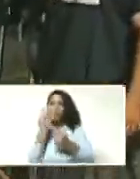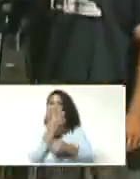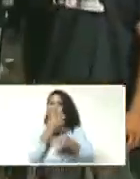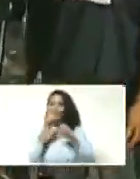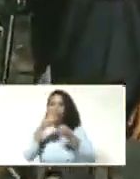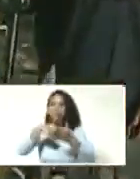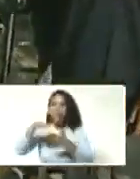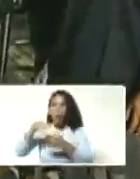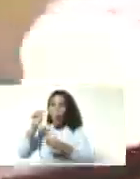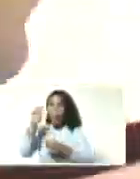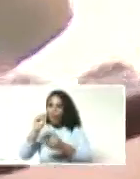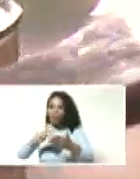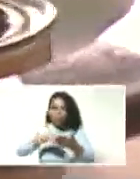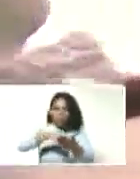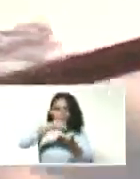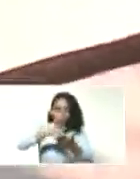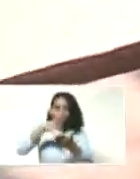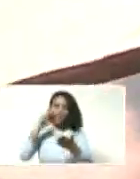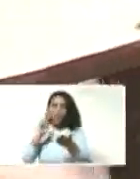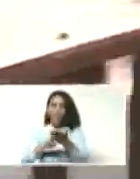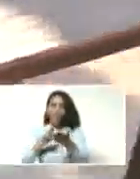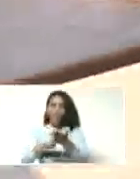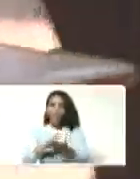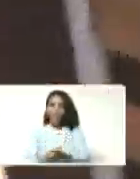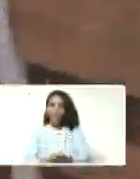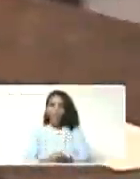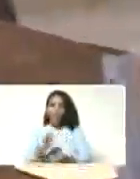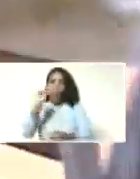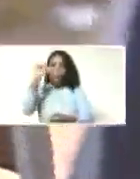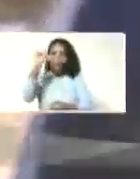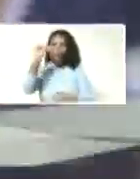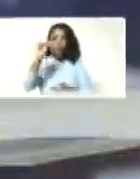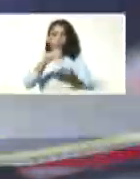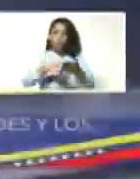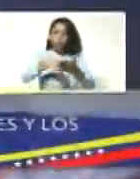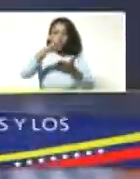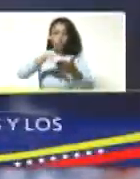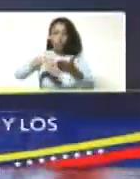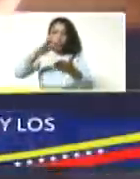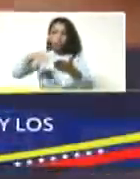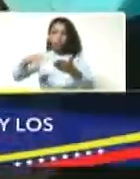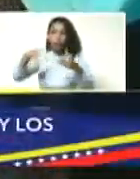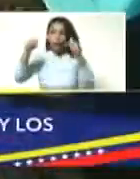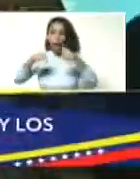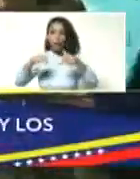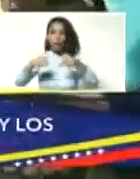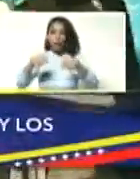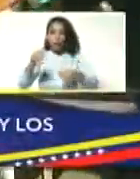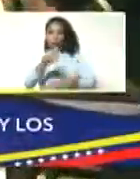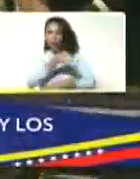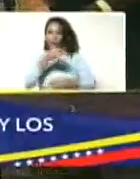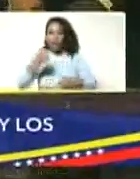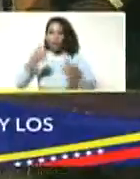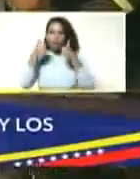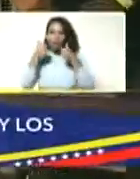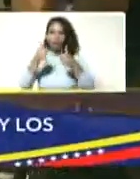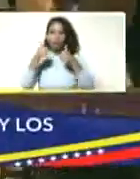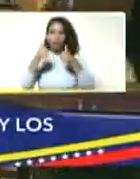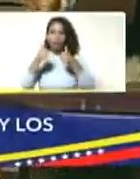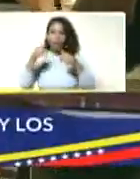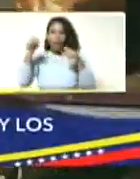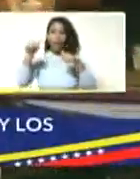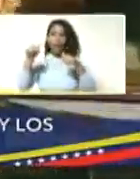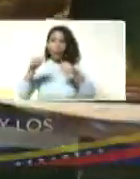un poquito de barniz, ¿verdad? Un poquito de barniz por aquí. Esto es un espectáculo, ¿vale? Esto